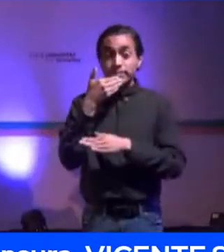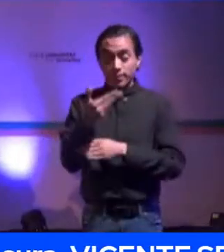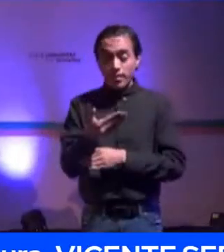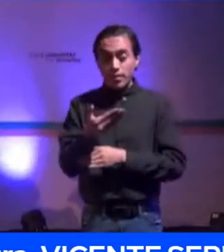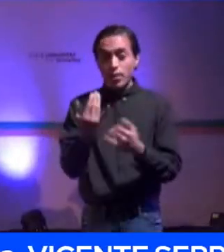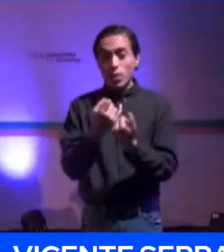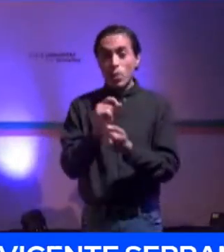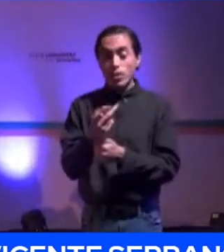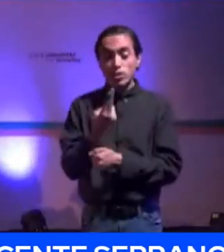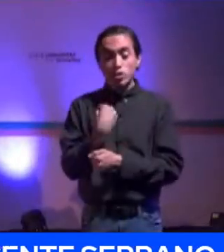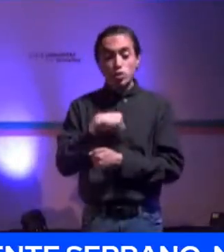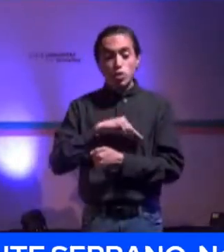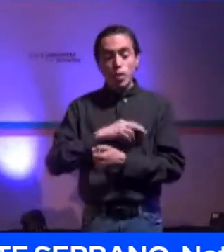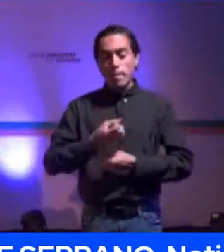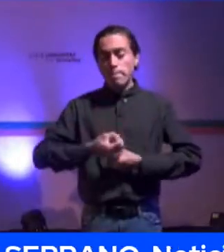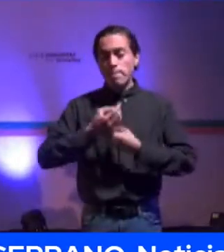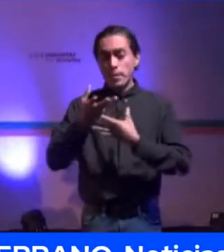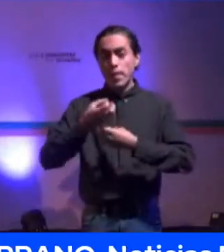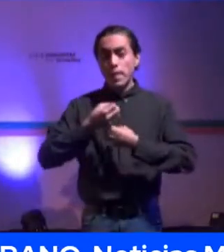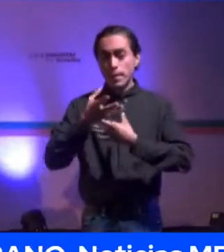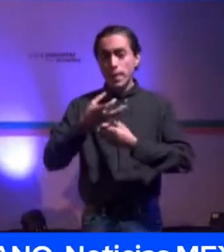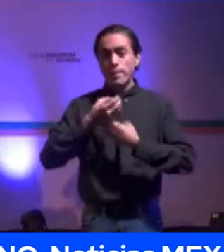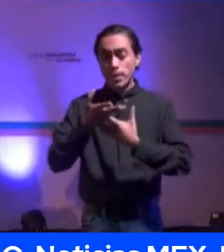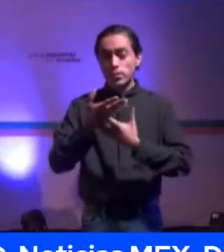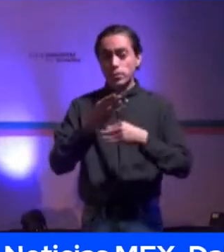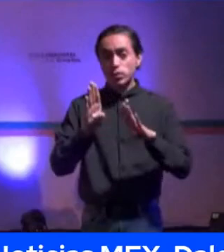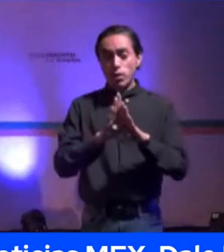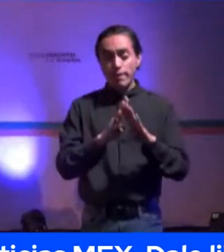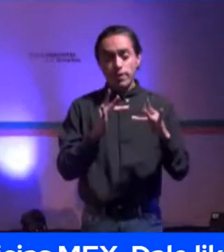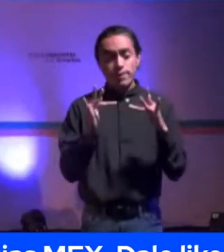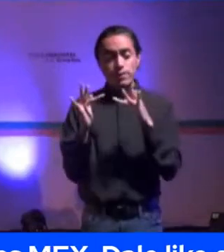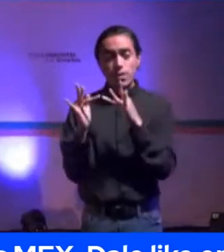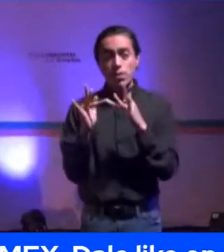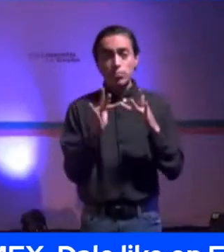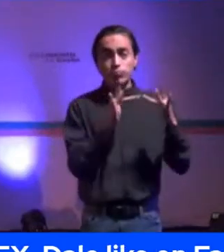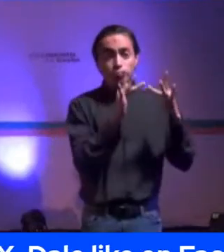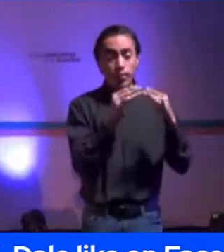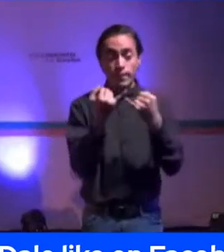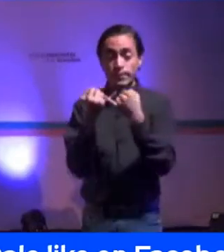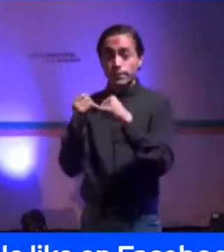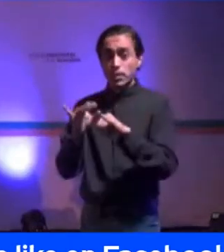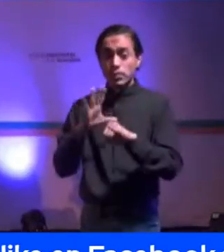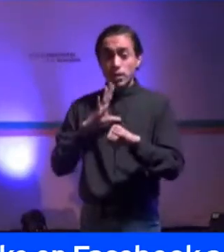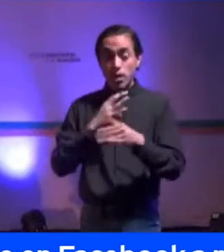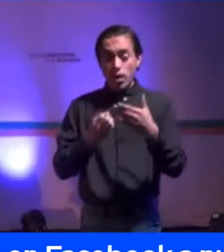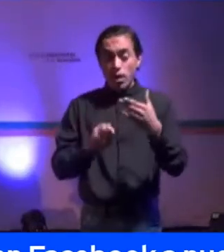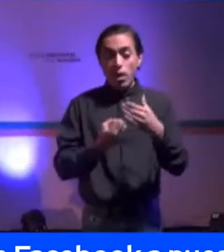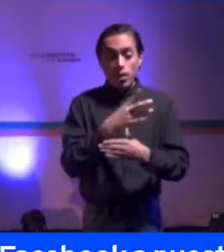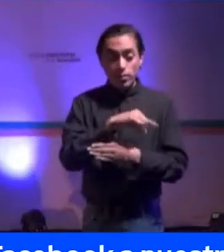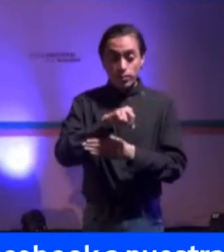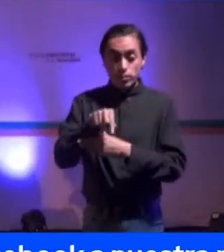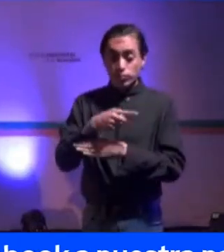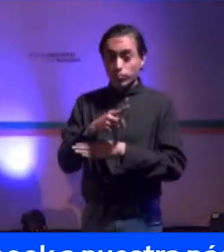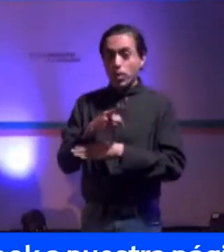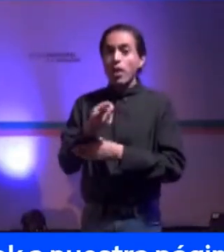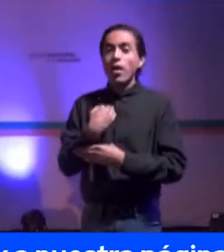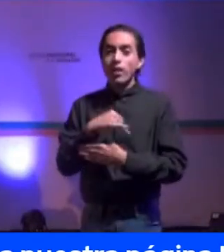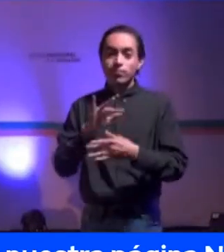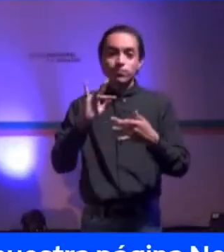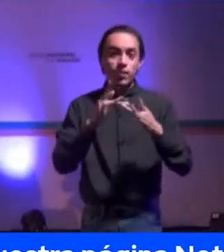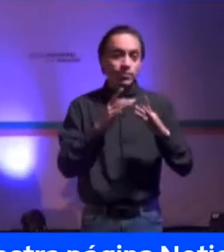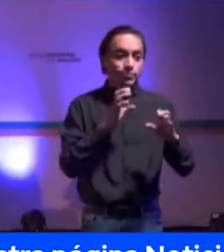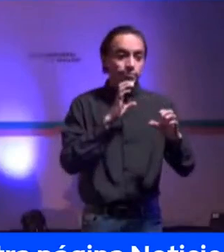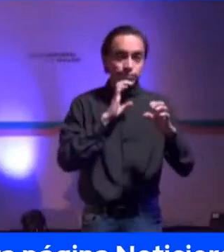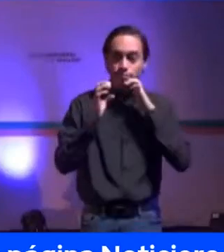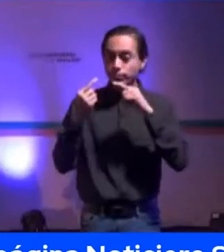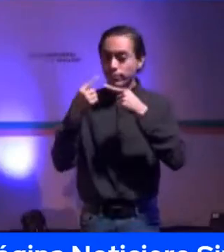hemos aportado desde estos medios independientes a esta nueva realidad de medios y de información en